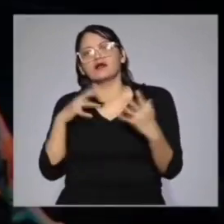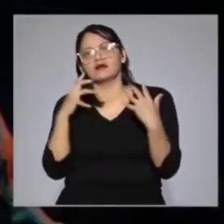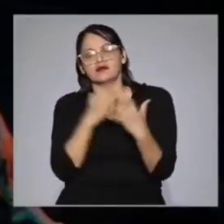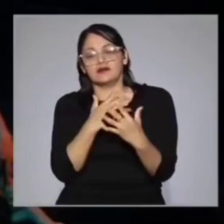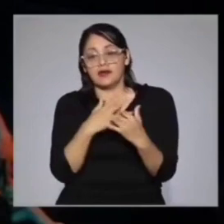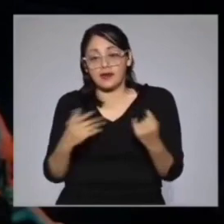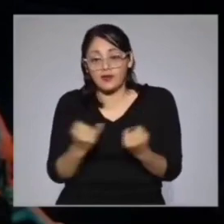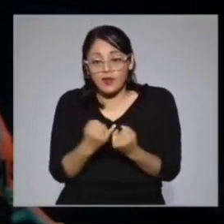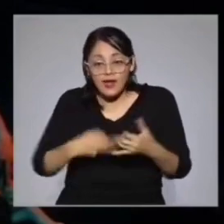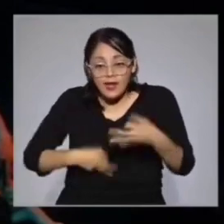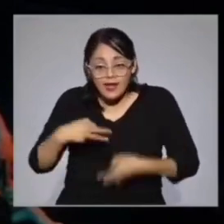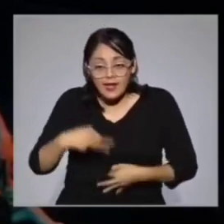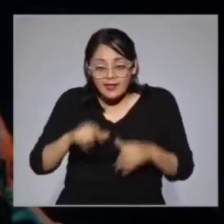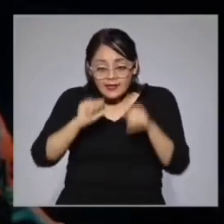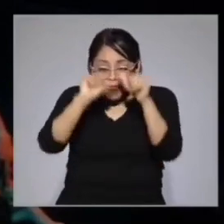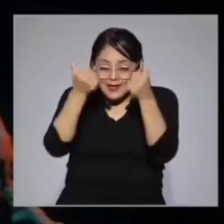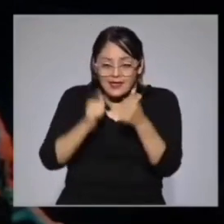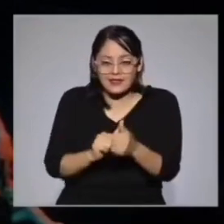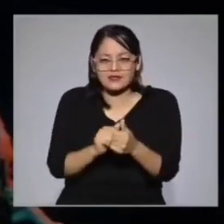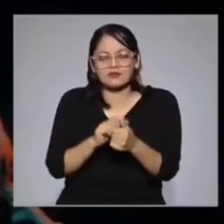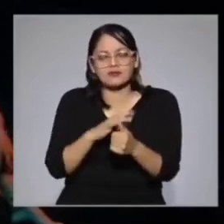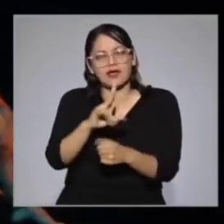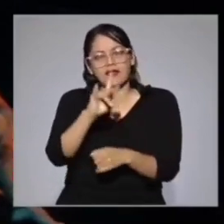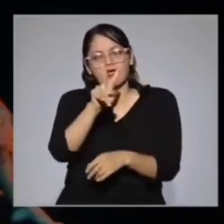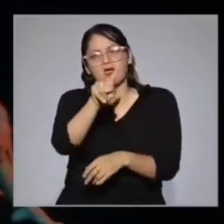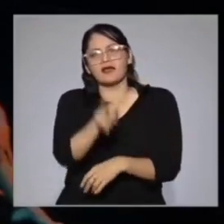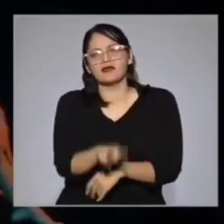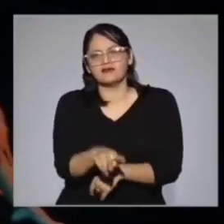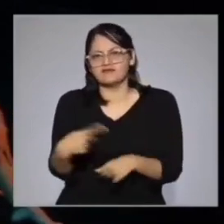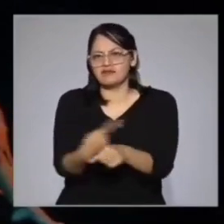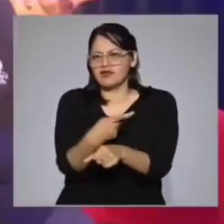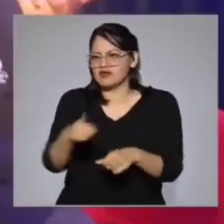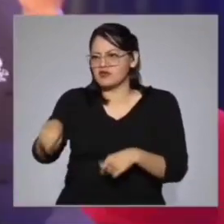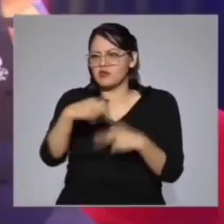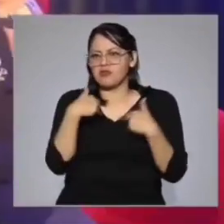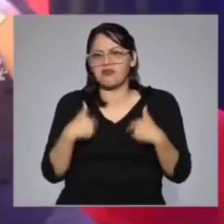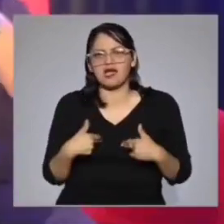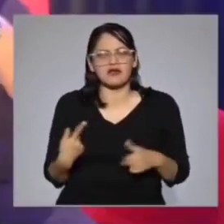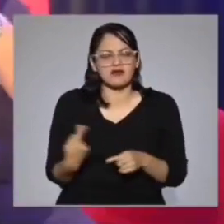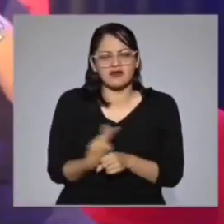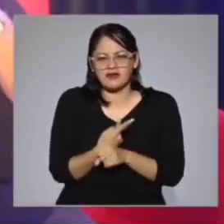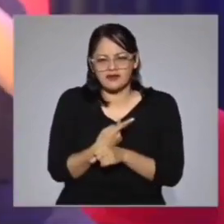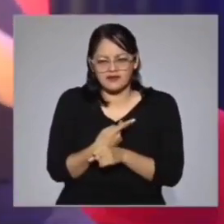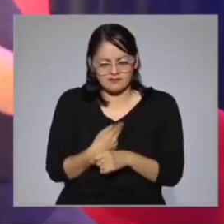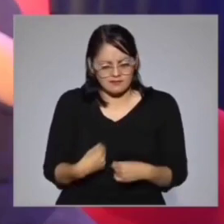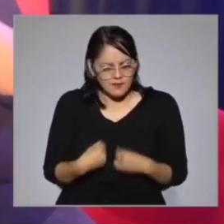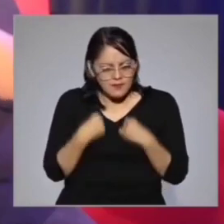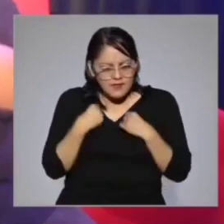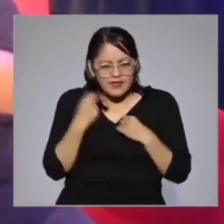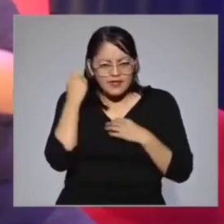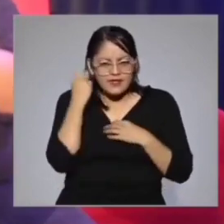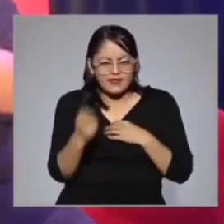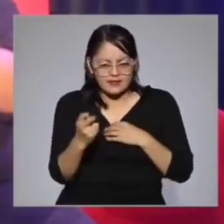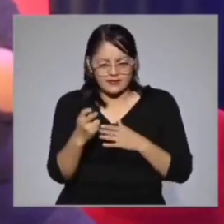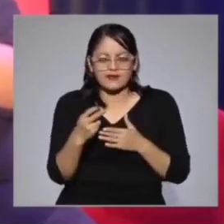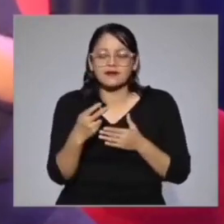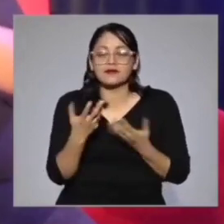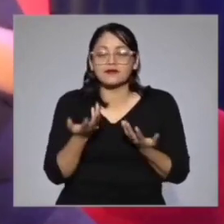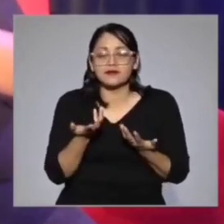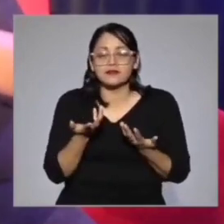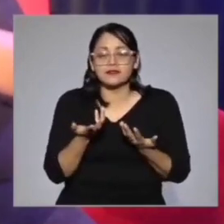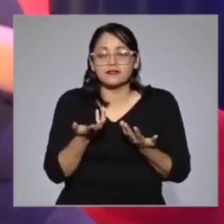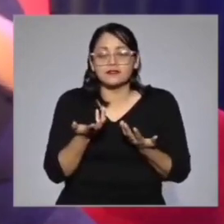forma de arte que nos da una imagen fidedigna y clara de lo que está viviendo la humanidad en ese momento, en este determinado